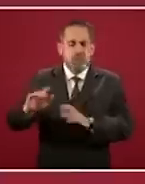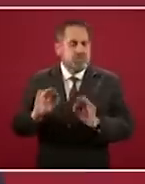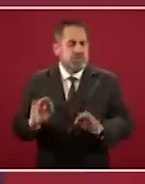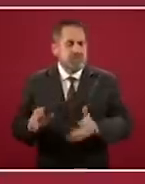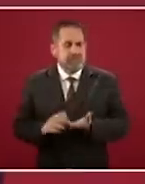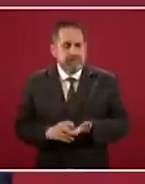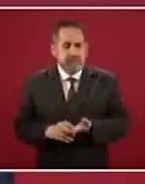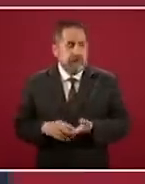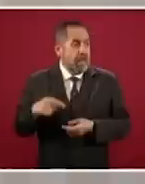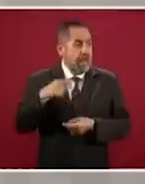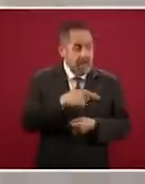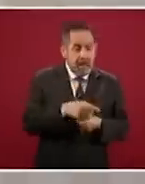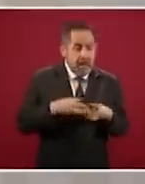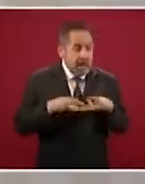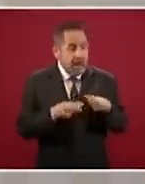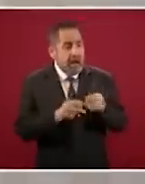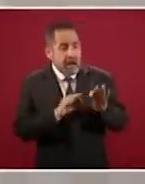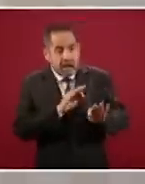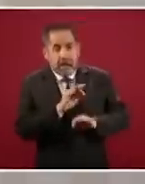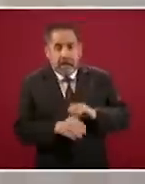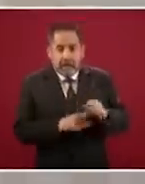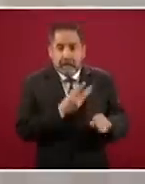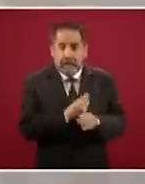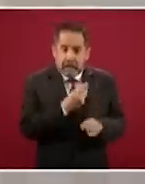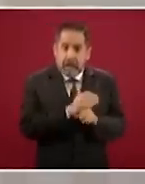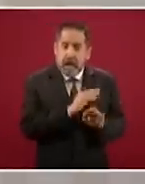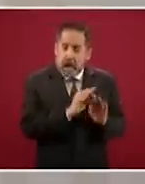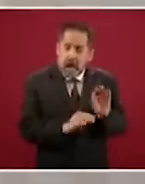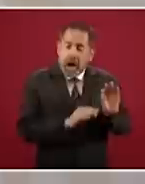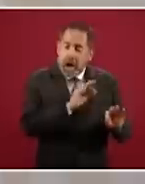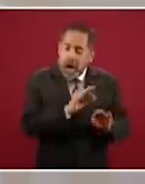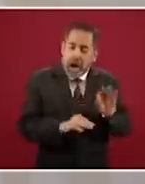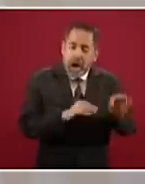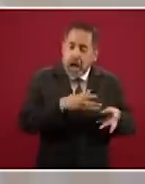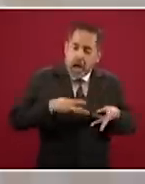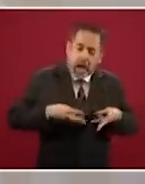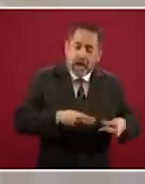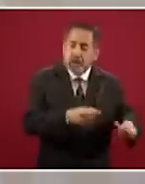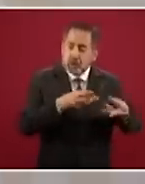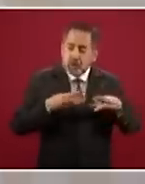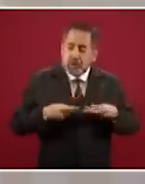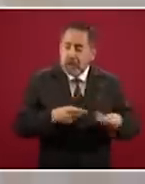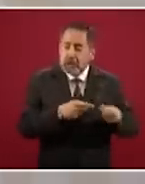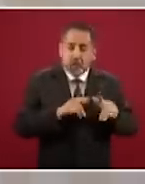que lo que cuesta el mantenimiento de ese avión.